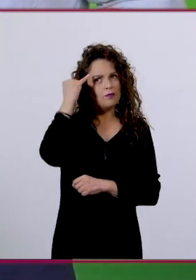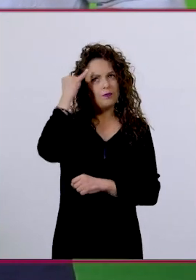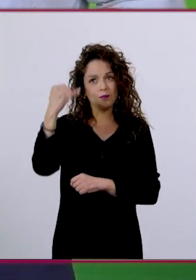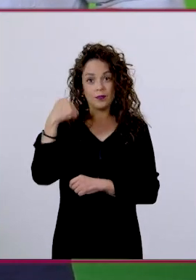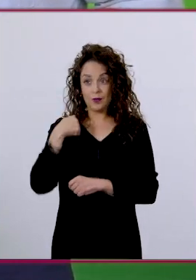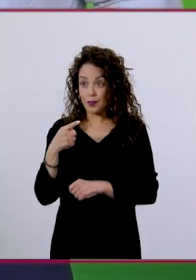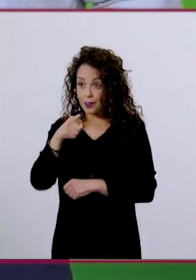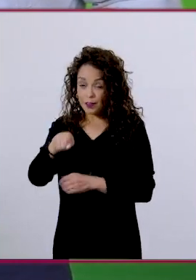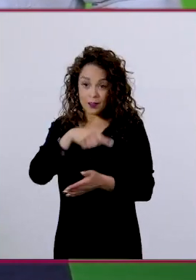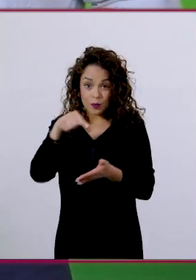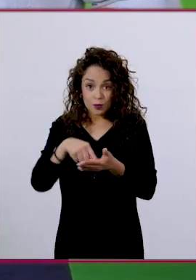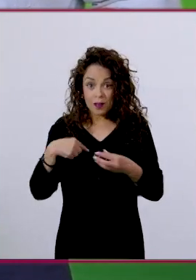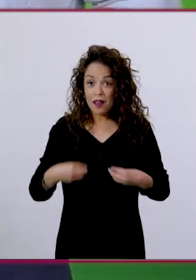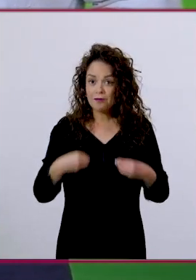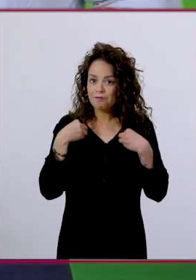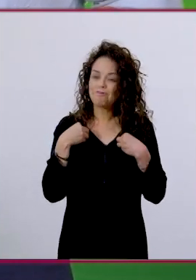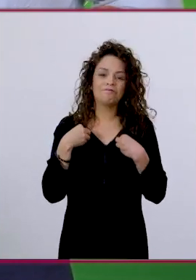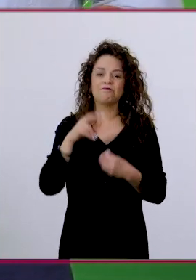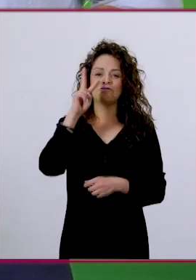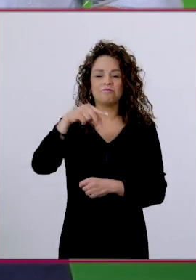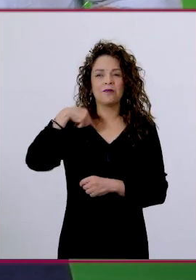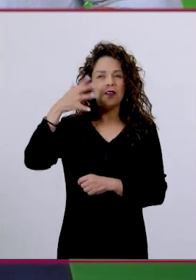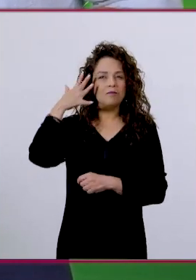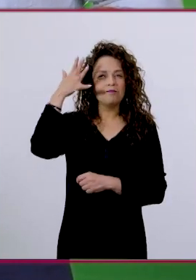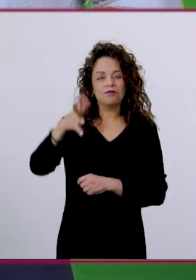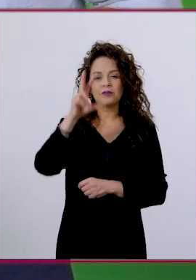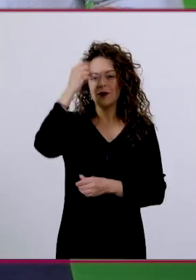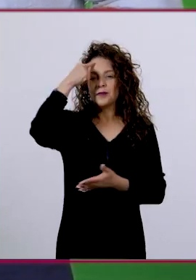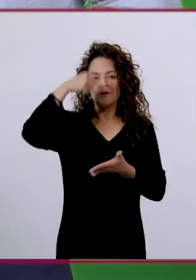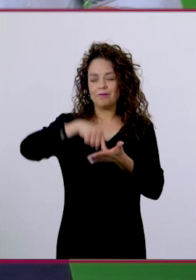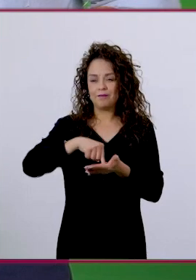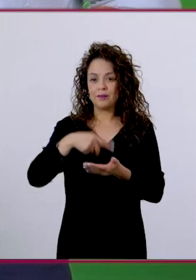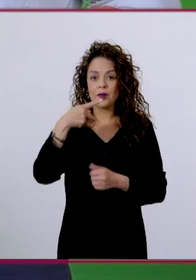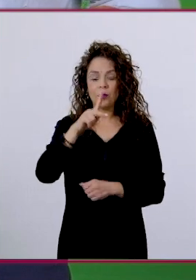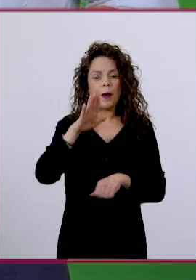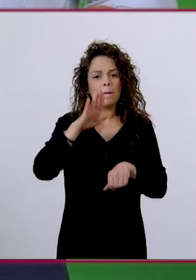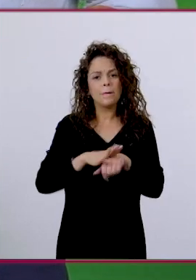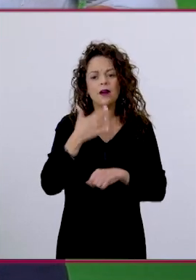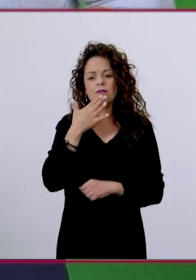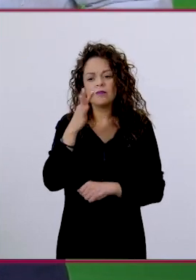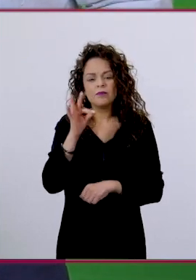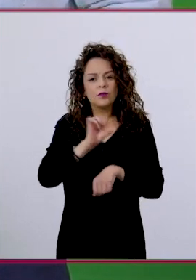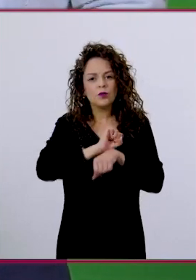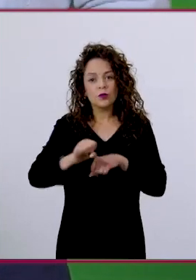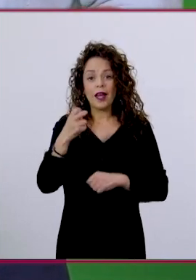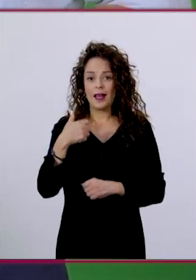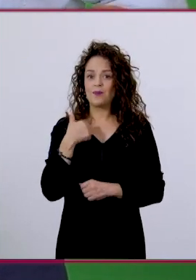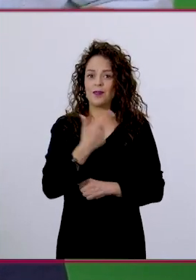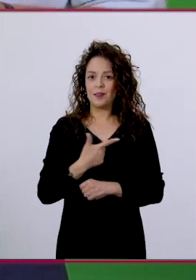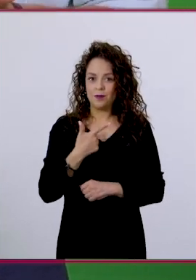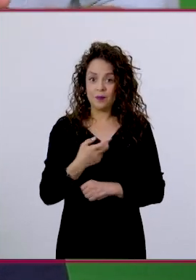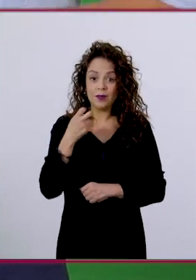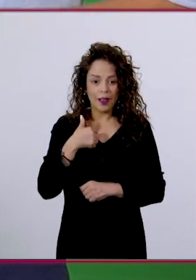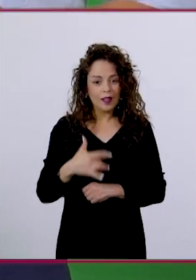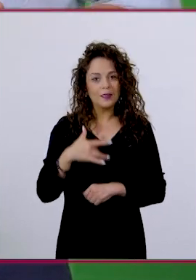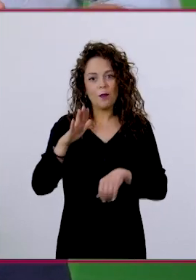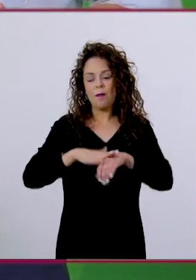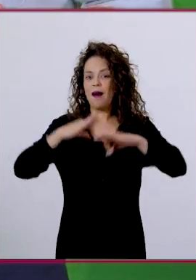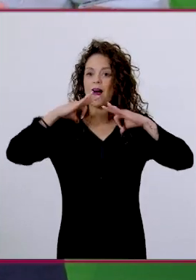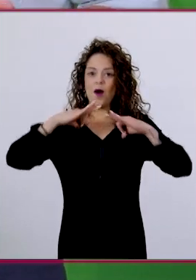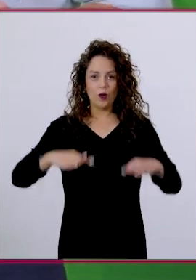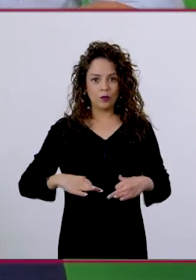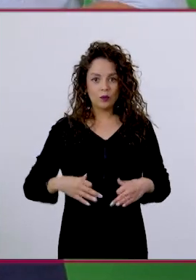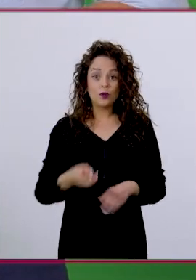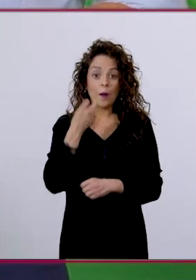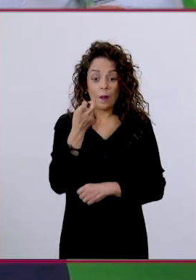ellos. Está fuera de mi alcance y realidad. Además, a mí me agradan las cosas más sencillas, más naturales. Es lo que me hace sentir a gusto. Es por